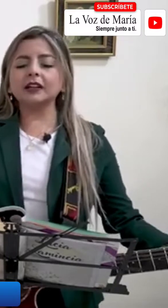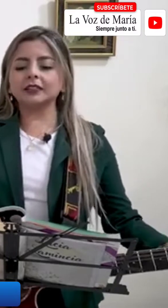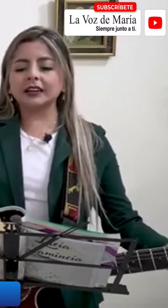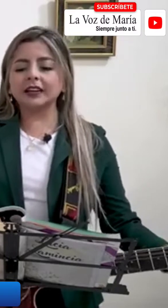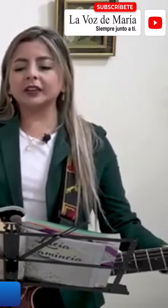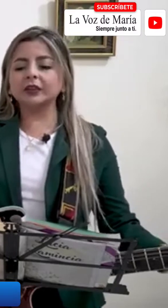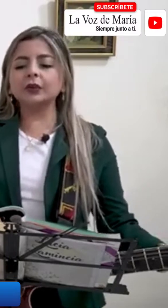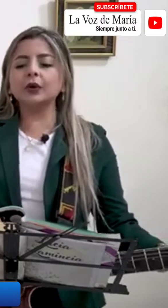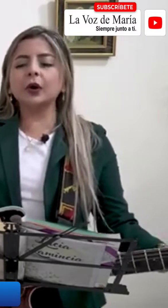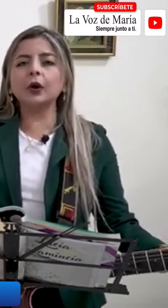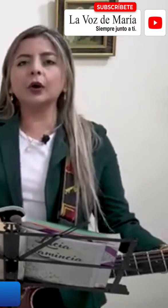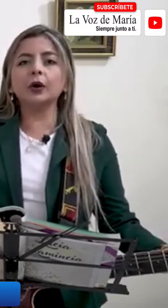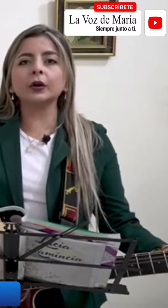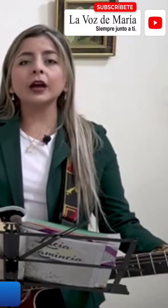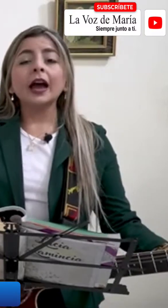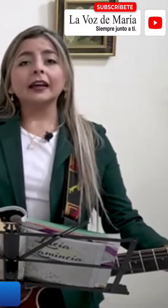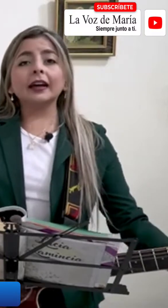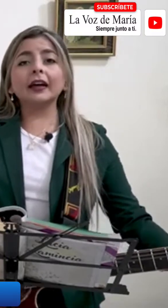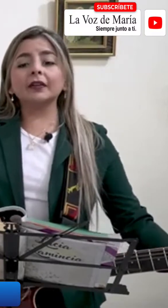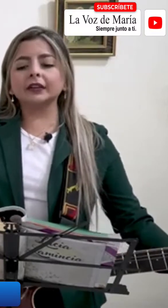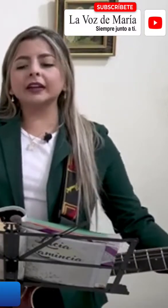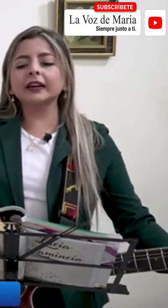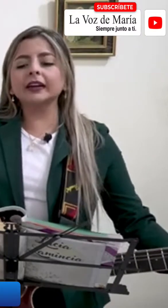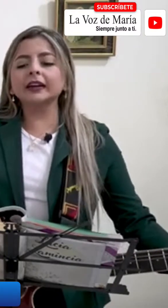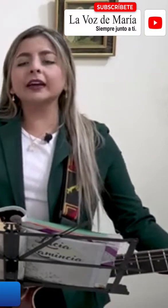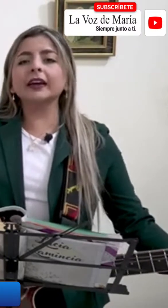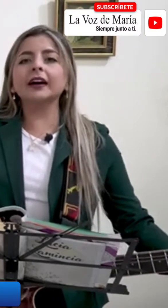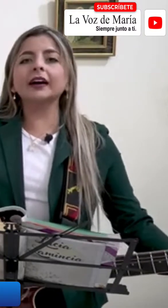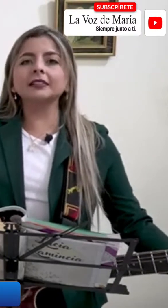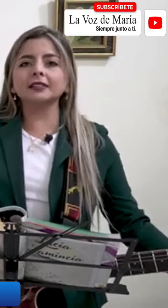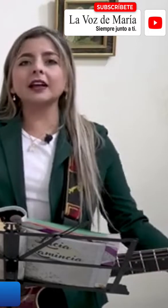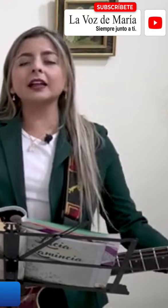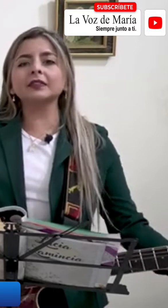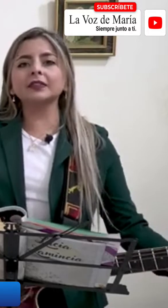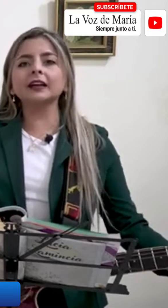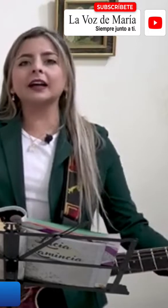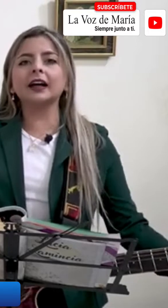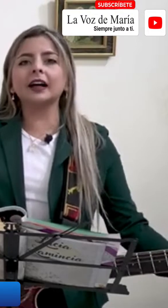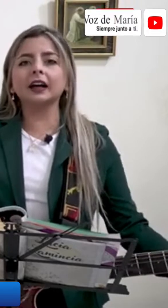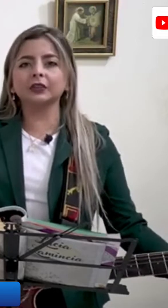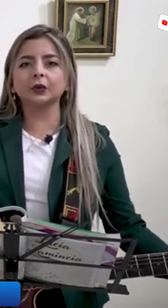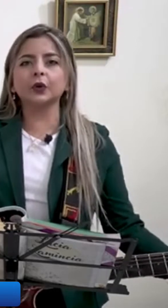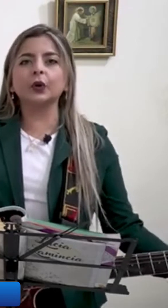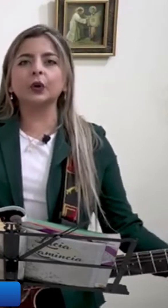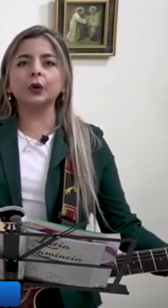Alabemos al Señor que viene a